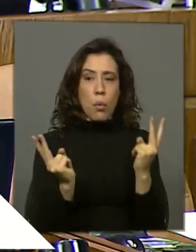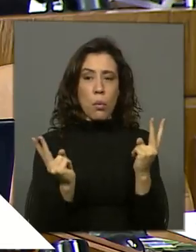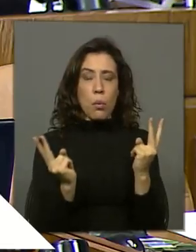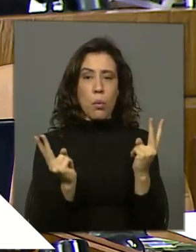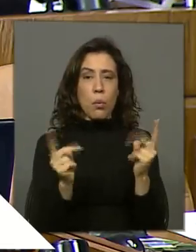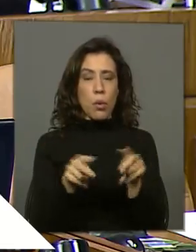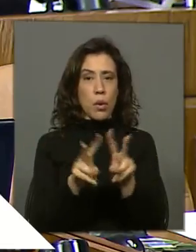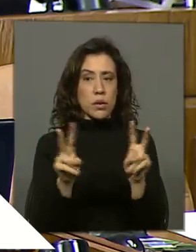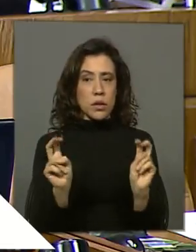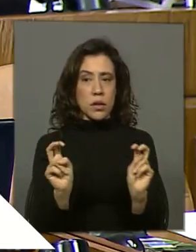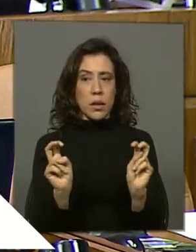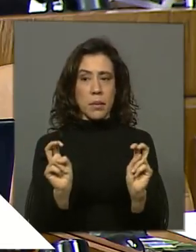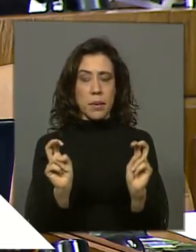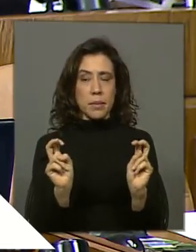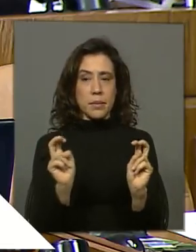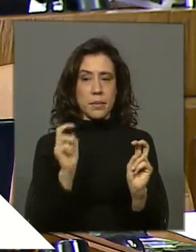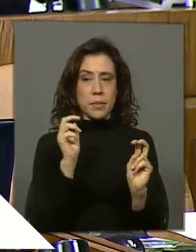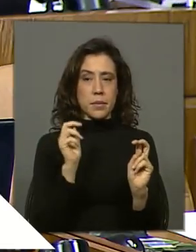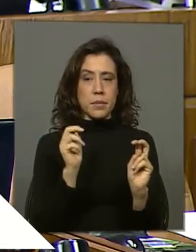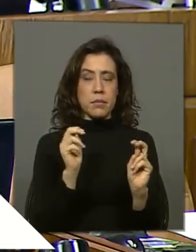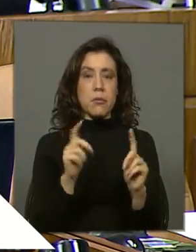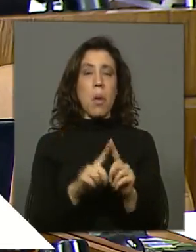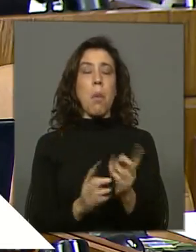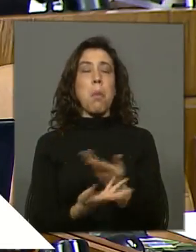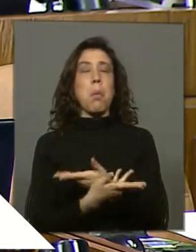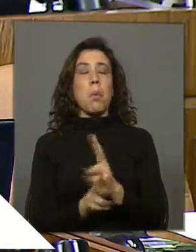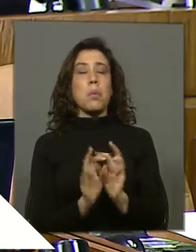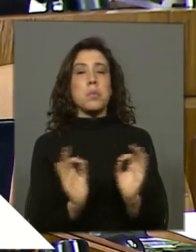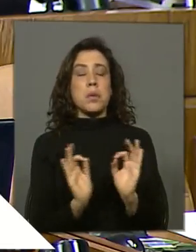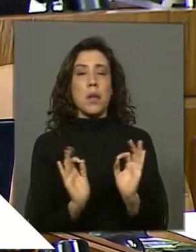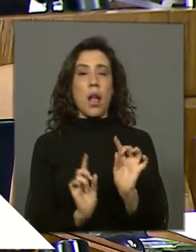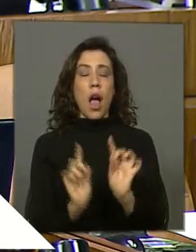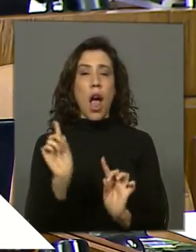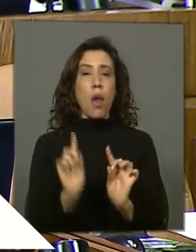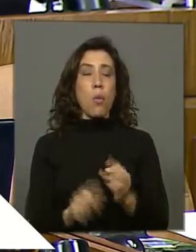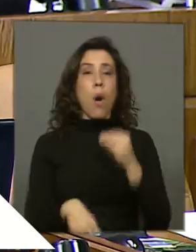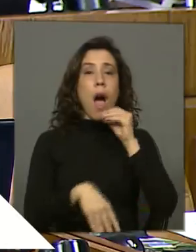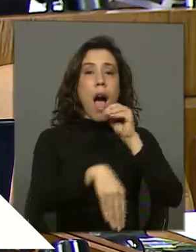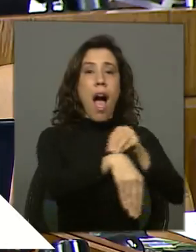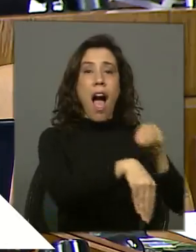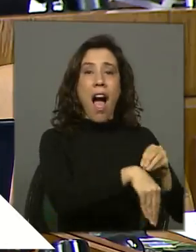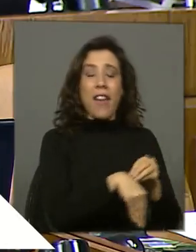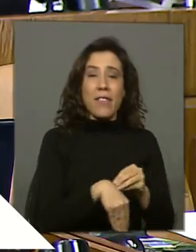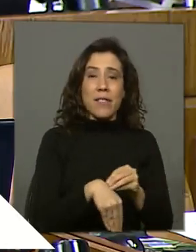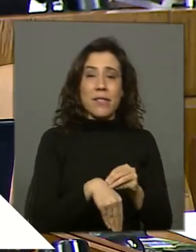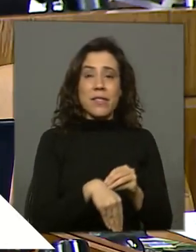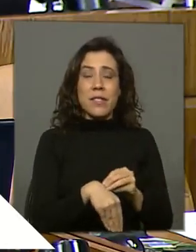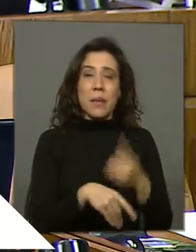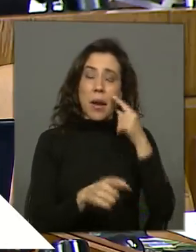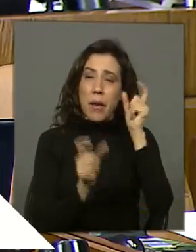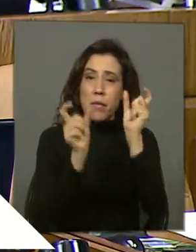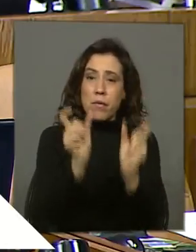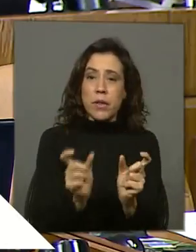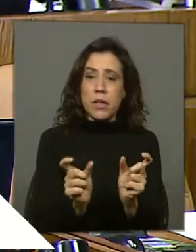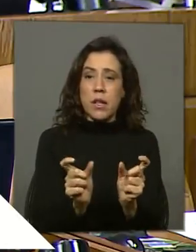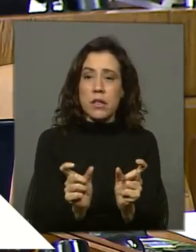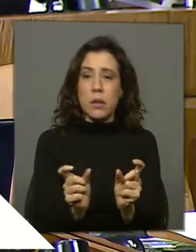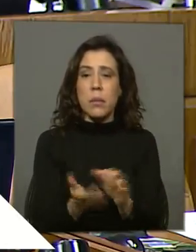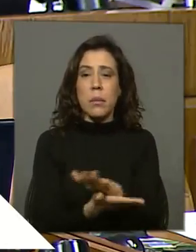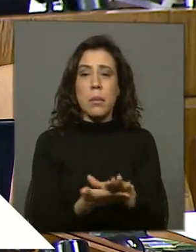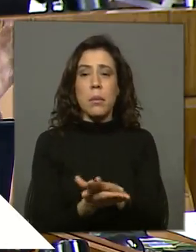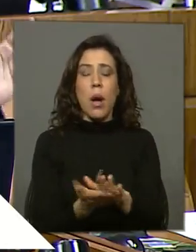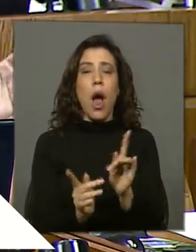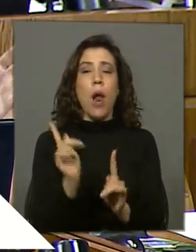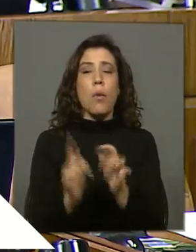materia como hemos señalado inacción respecto a lo que algunos advirtieron como perímetro de fiscalización por ejemplo